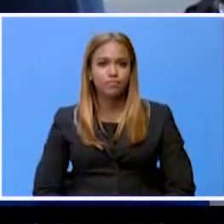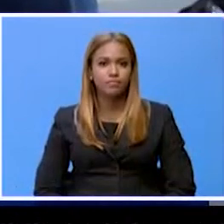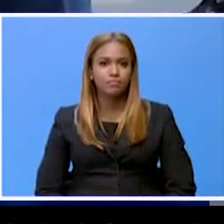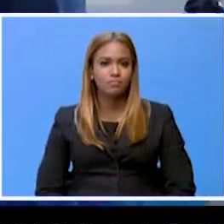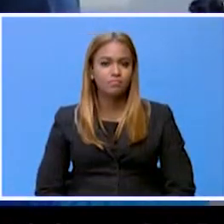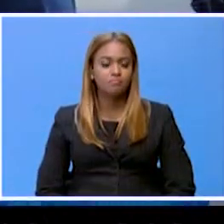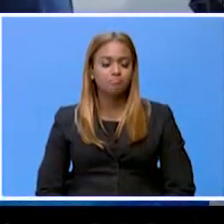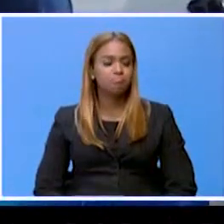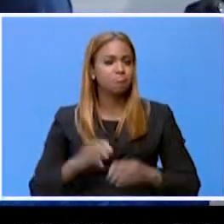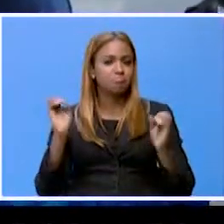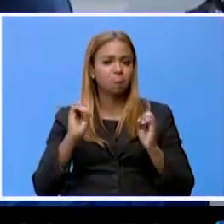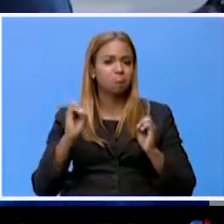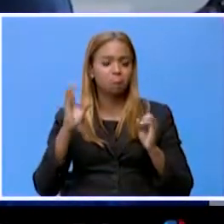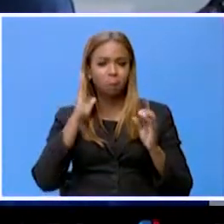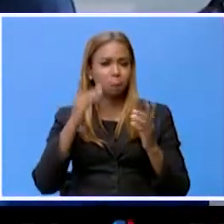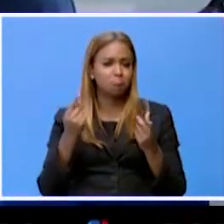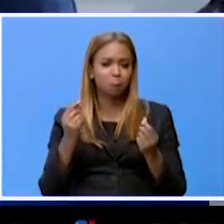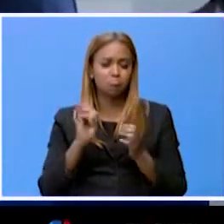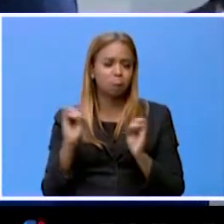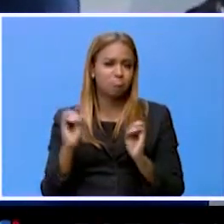No, no, nada voy a hacer.